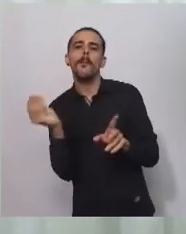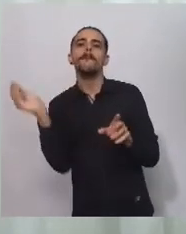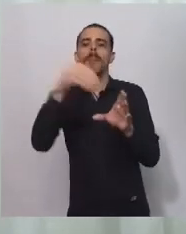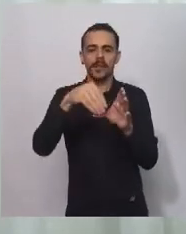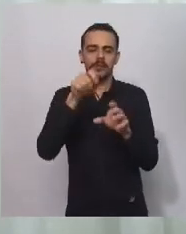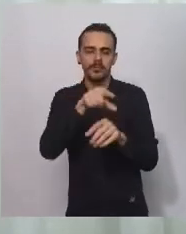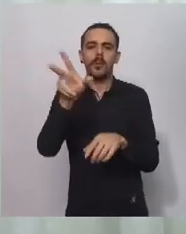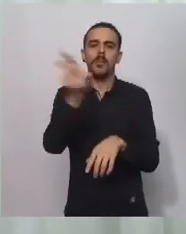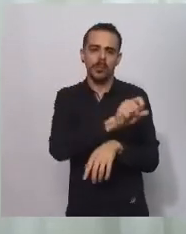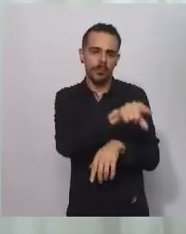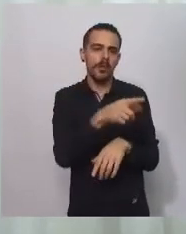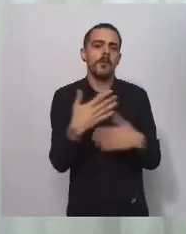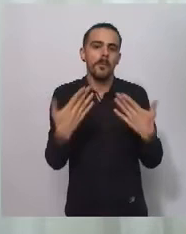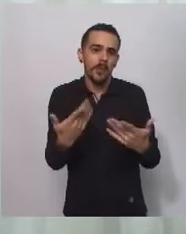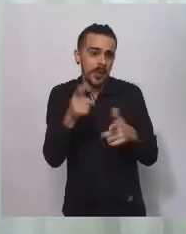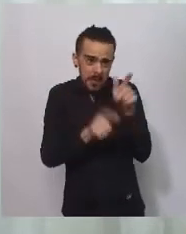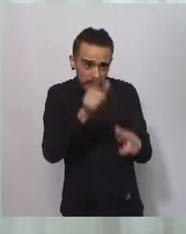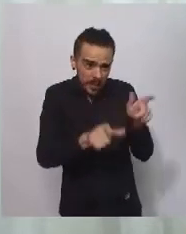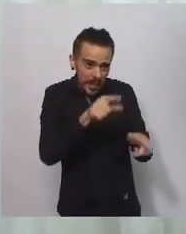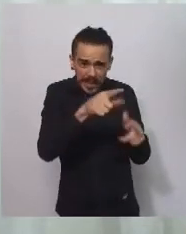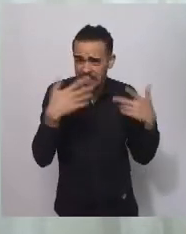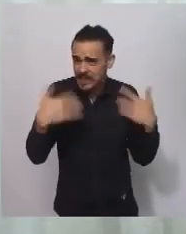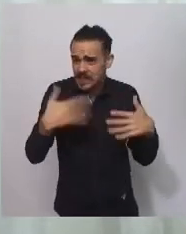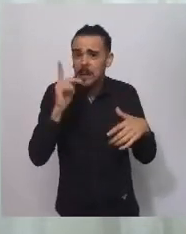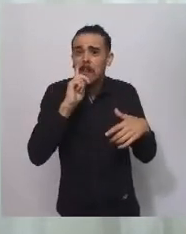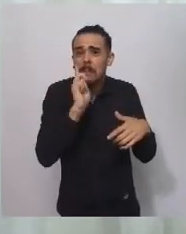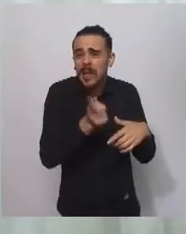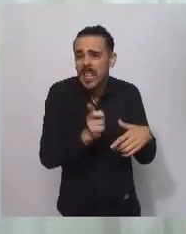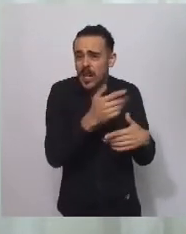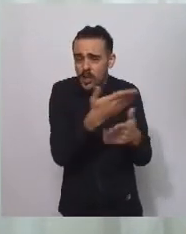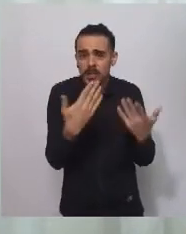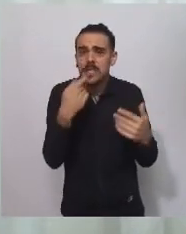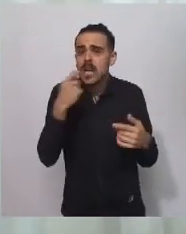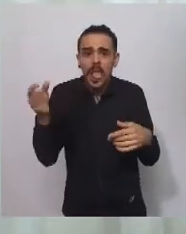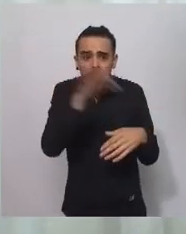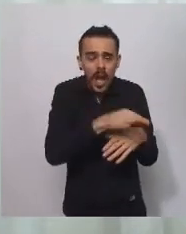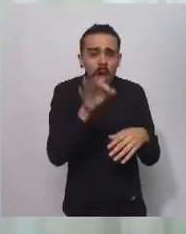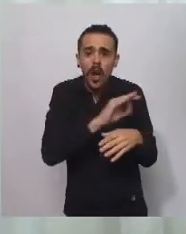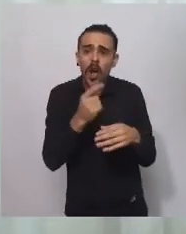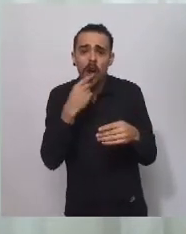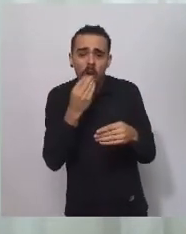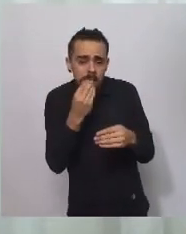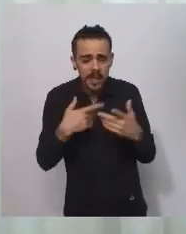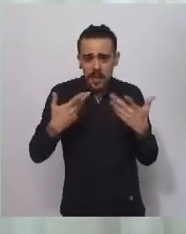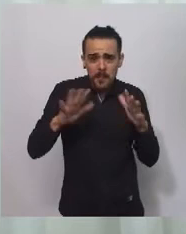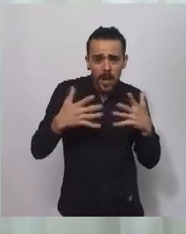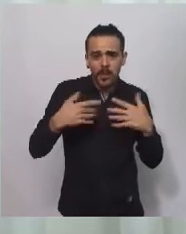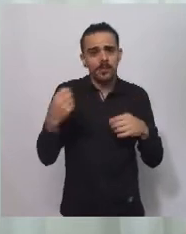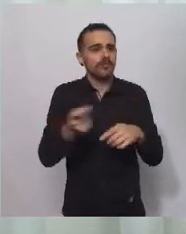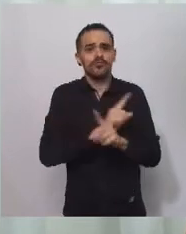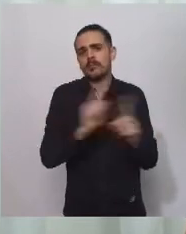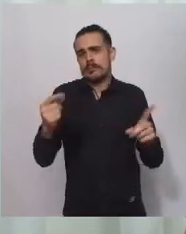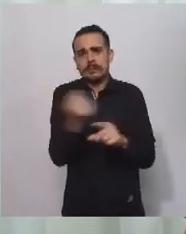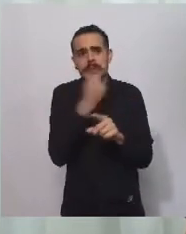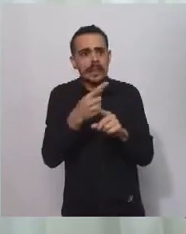porque son personas que están en factor de riesgo y tienen que tener una cobertura mínima garantizada que les